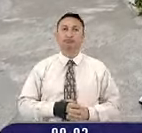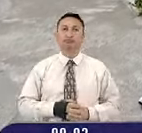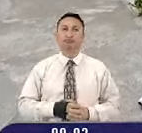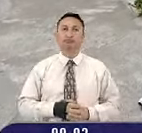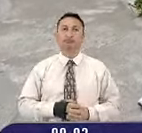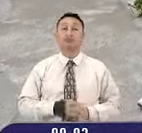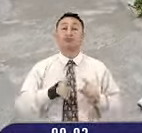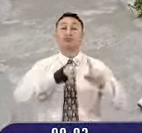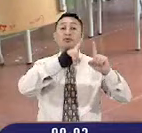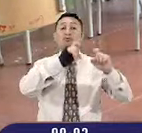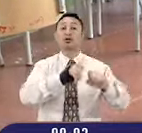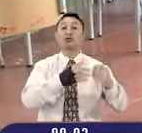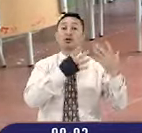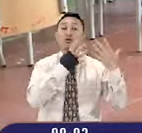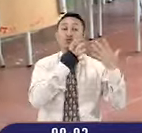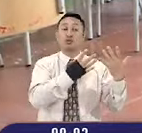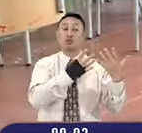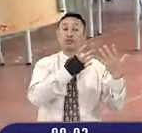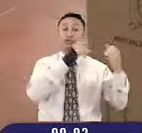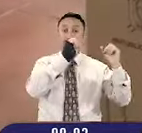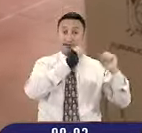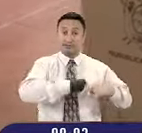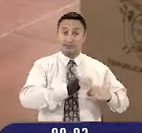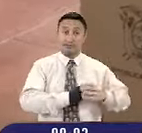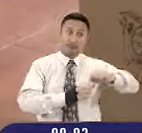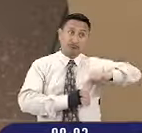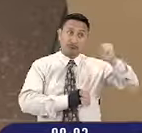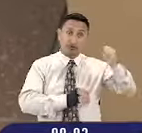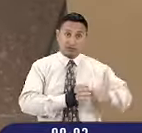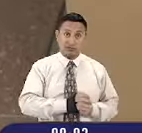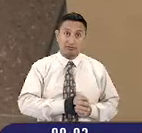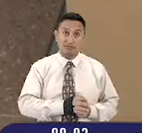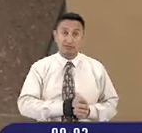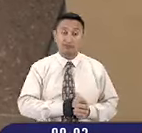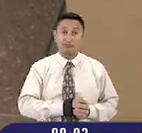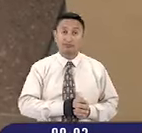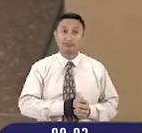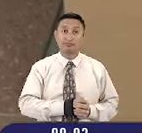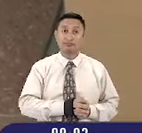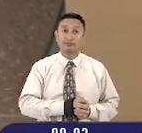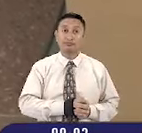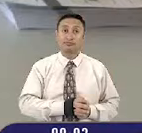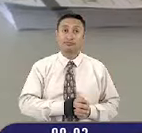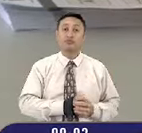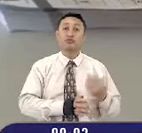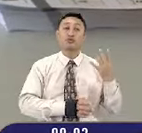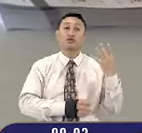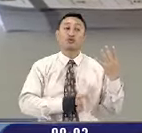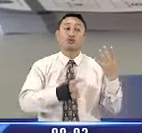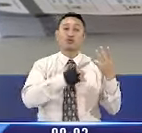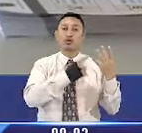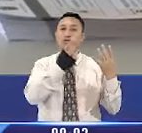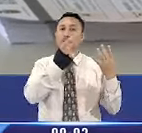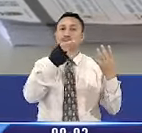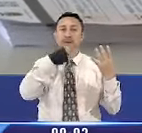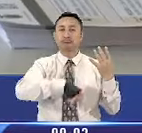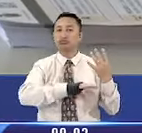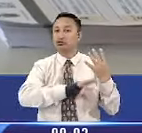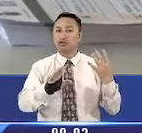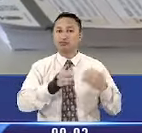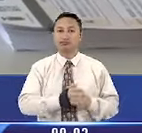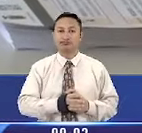De las 9 preguntas aprobadas en el referéndum constitucional y consulta popular, 4 entrarán en vigencia de